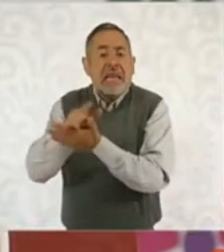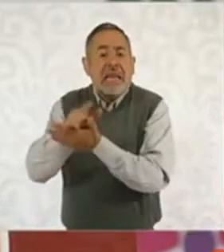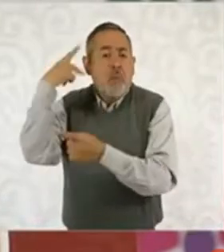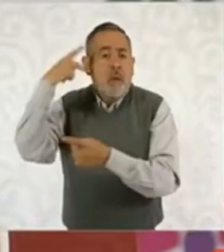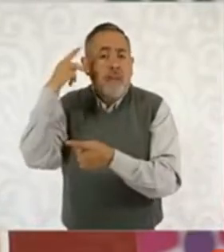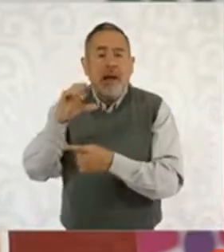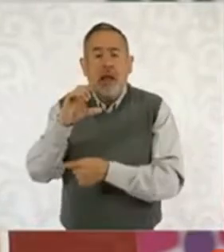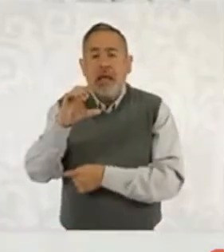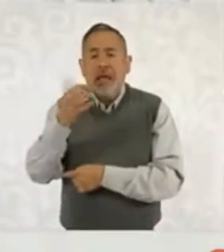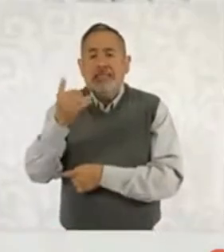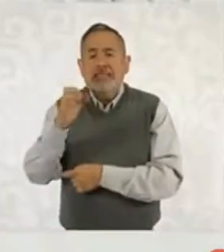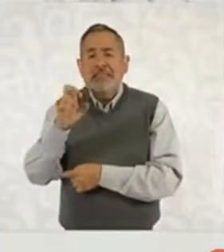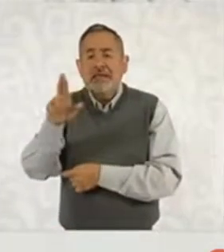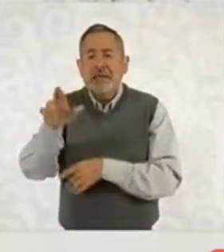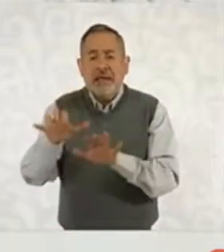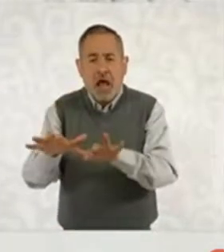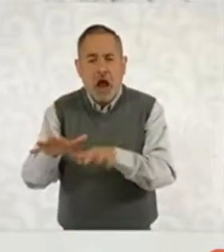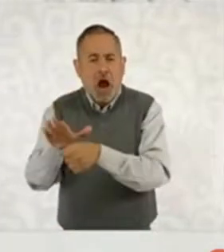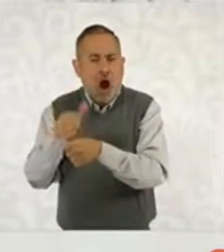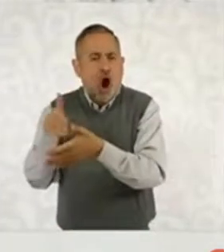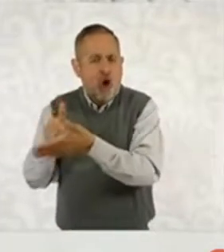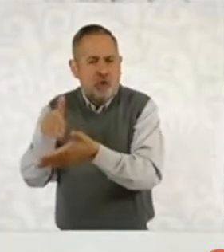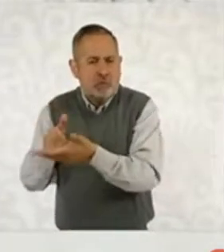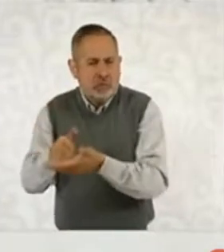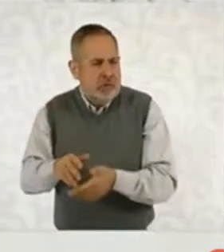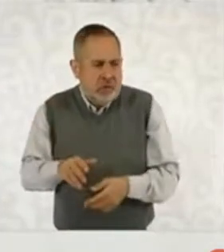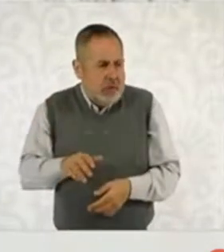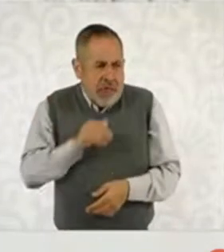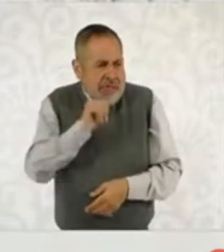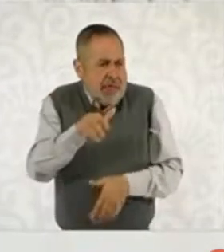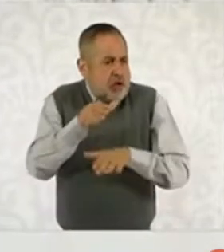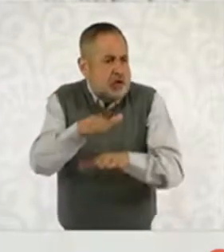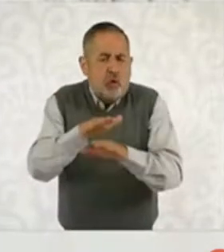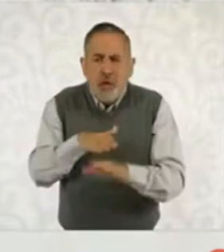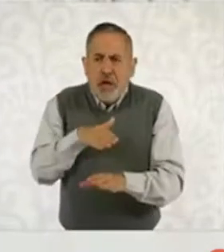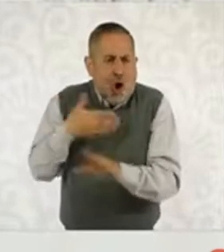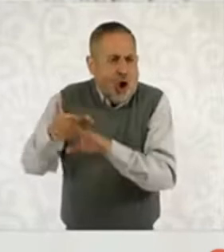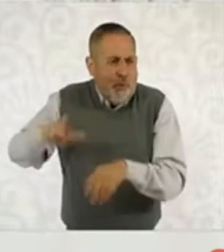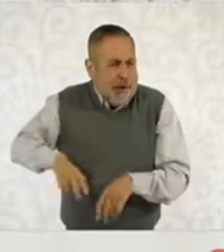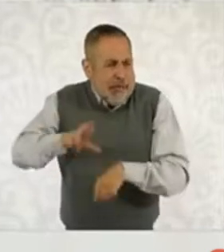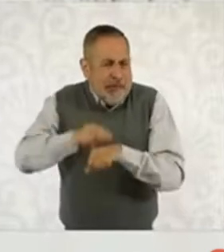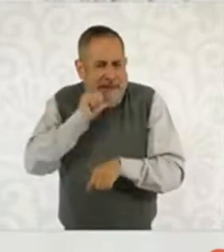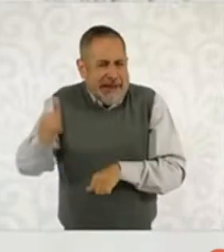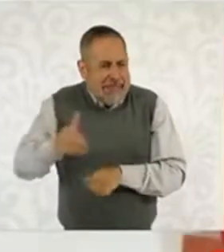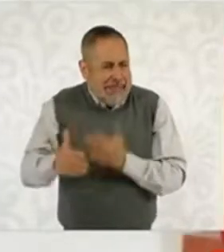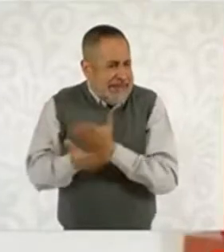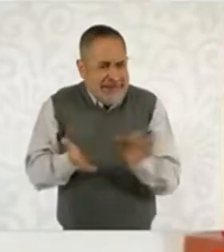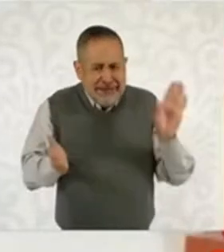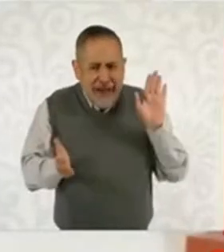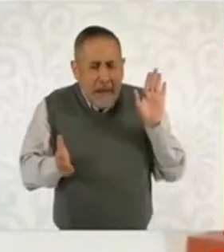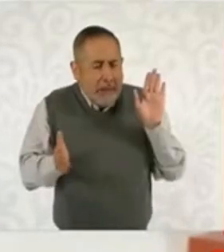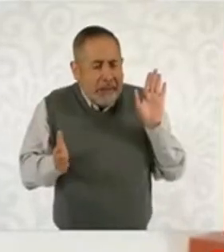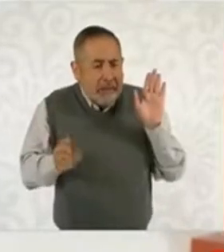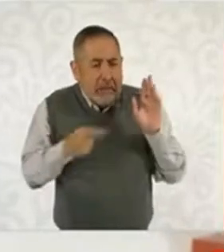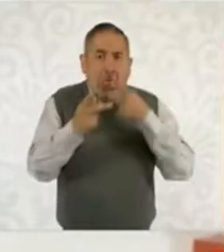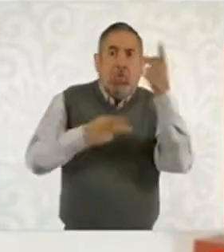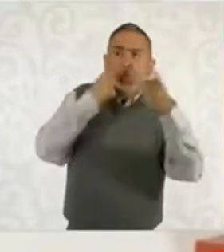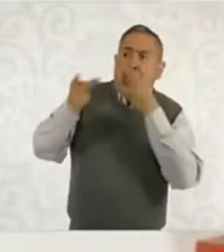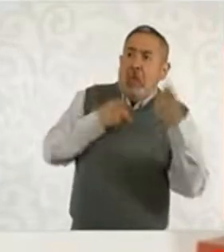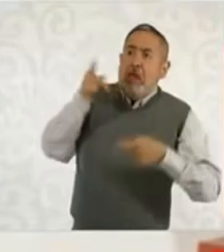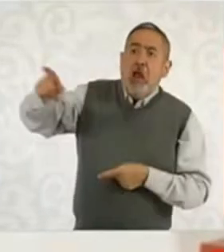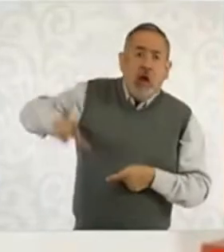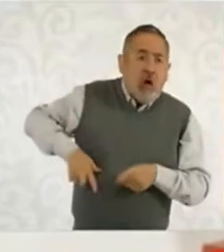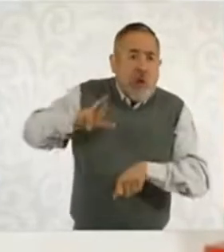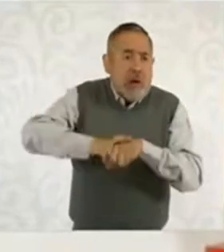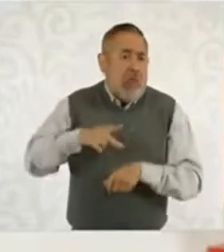que ver con la crítica al gobernador y que en todo caso se elegirle, que no tiene que ver con las críticas al